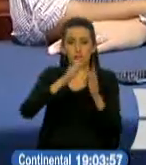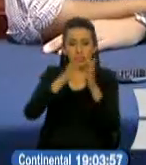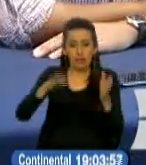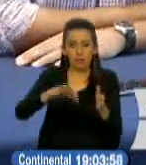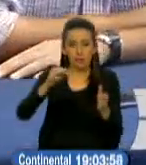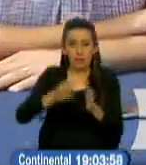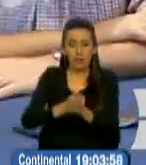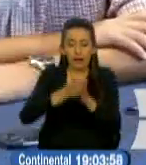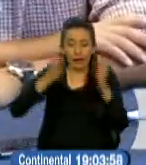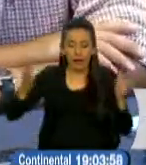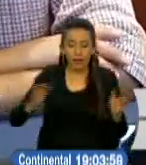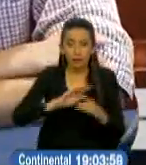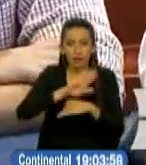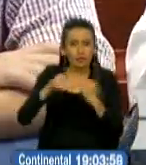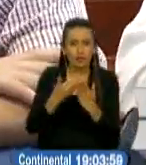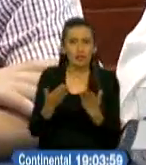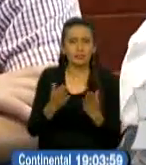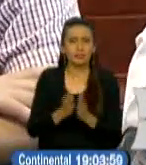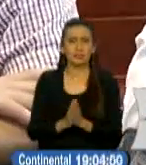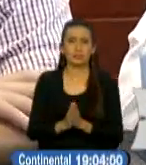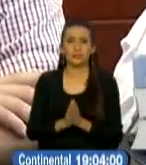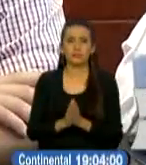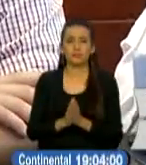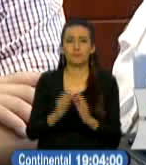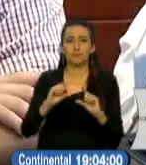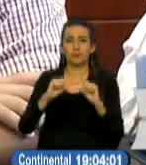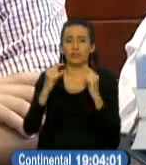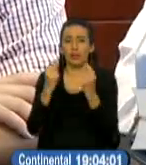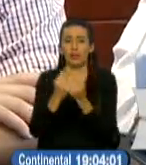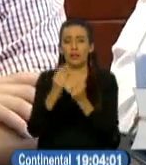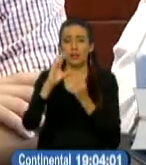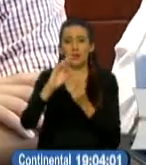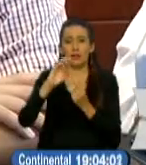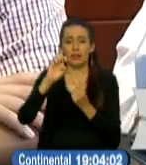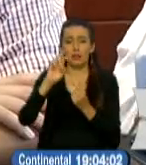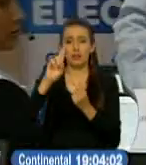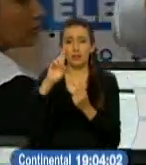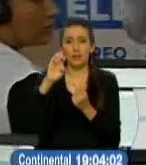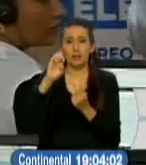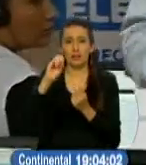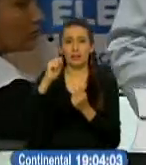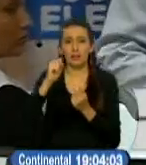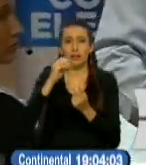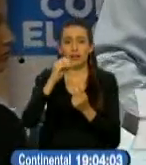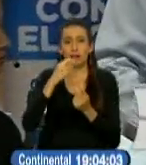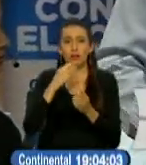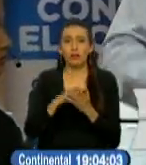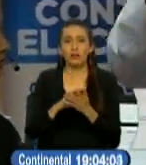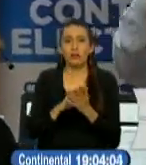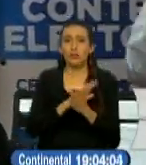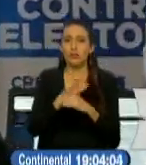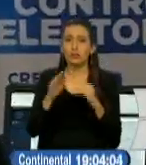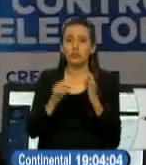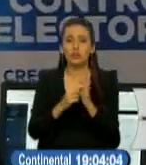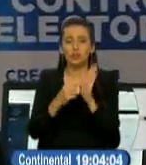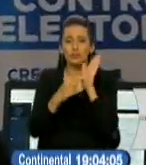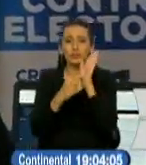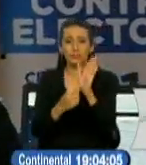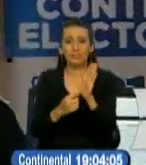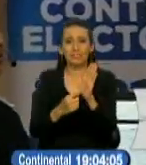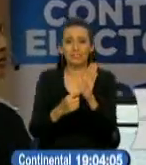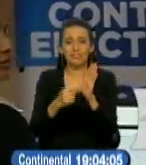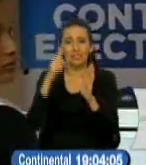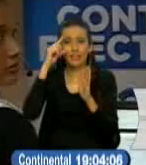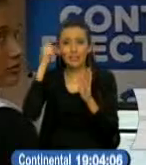La pretensión del movimiento Creo para posicionar la idea del fraude, lo único que habría conseguido es desgastar la figura política de Guillermo